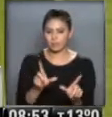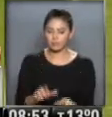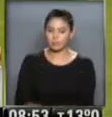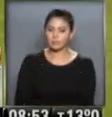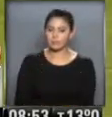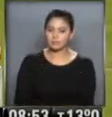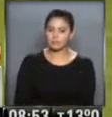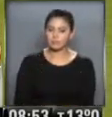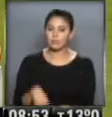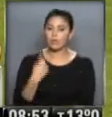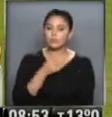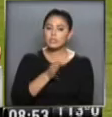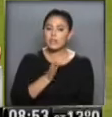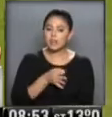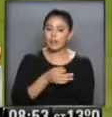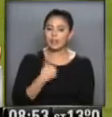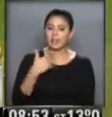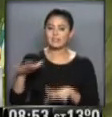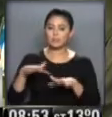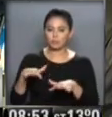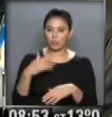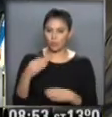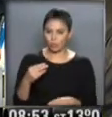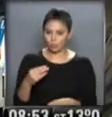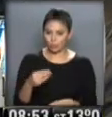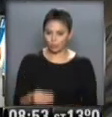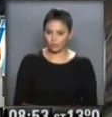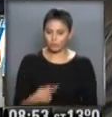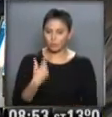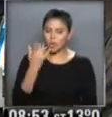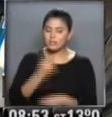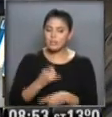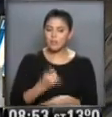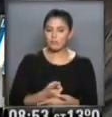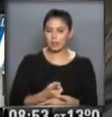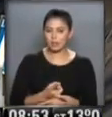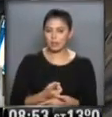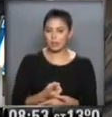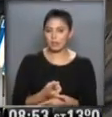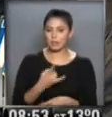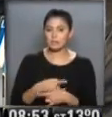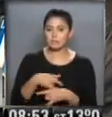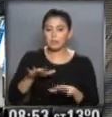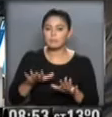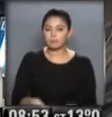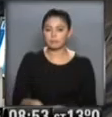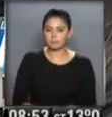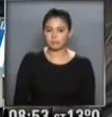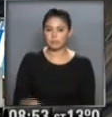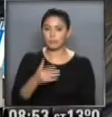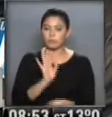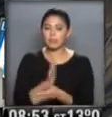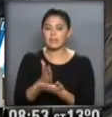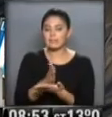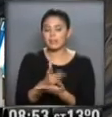Sabemos lo que se ha generado en este tiempo y siempre hemos tratado de mantenernos al margen,